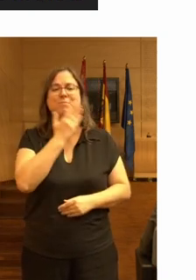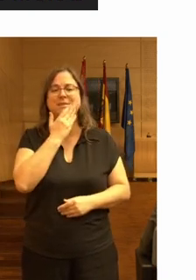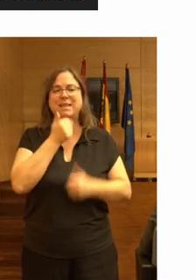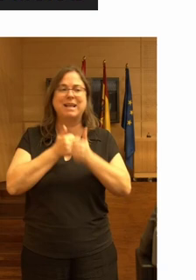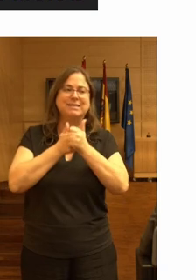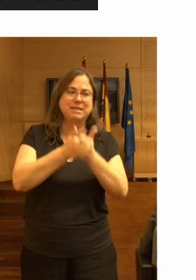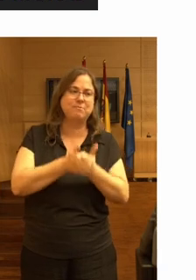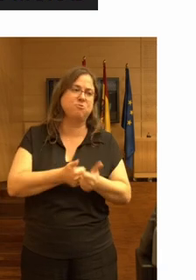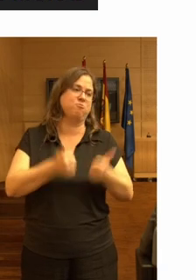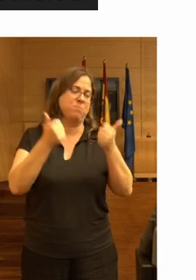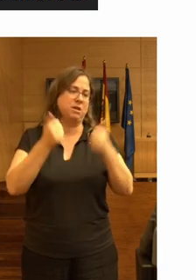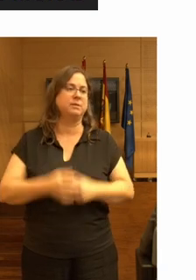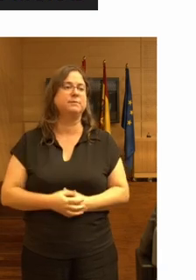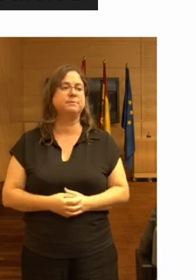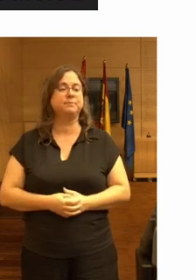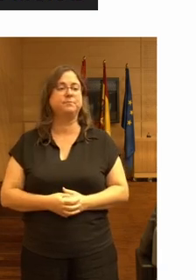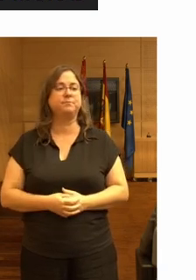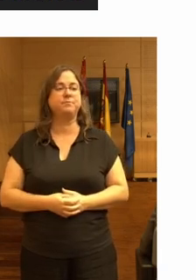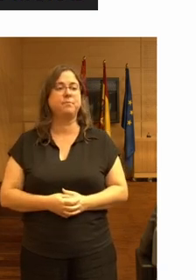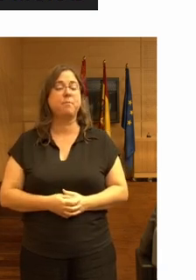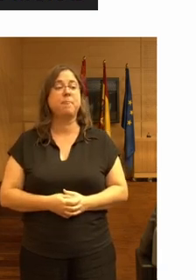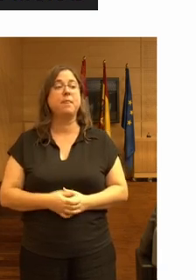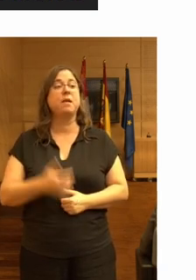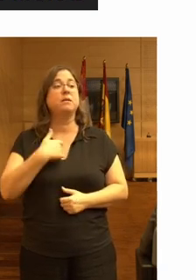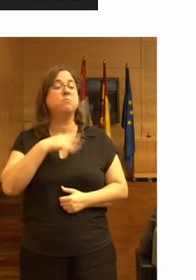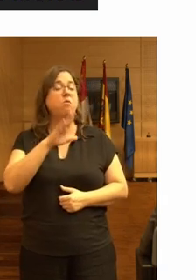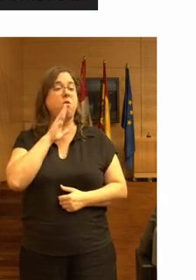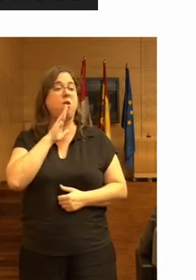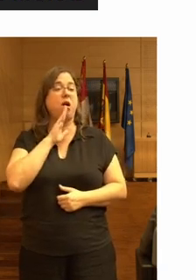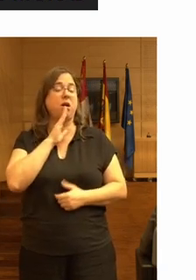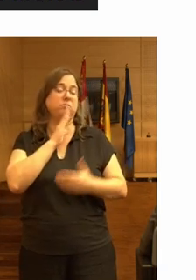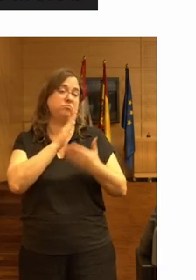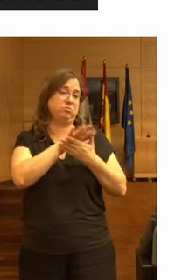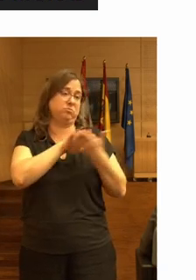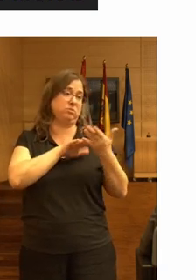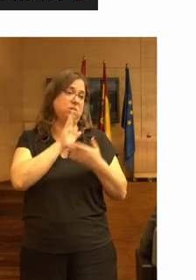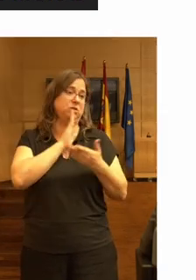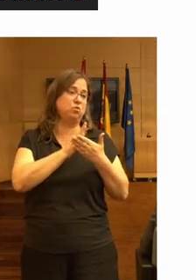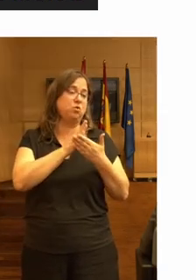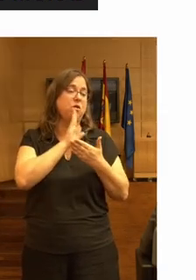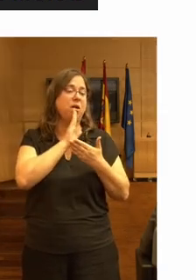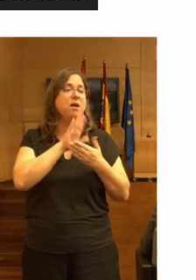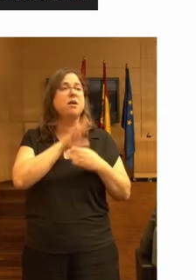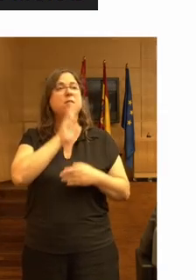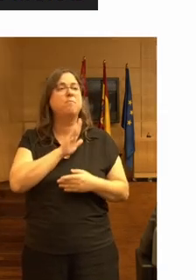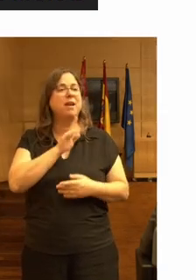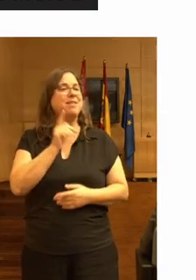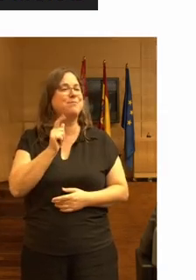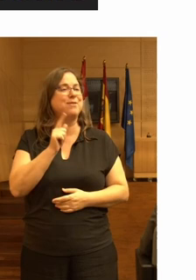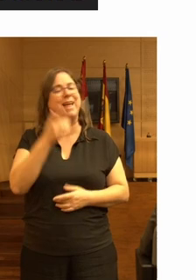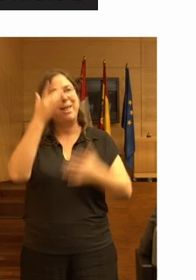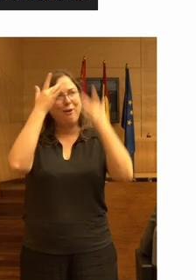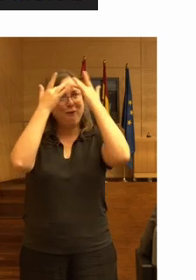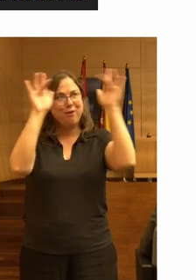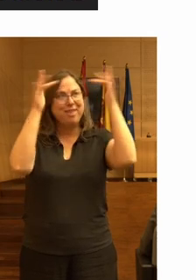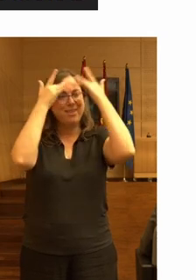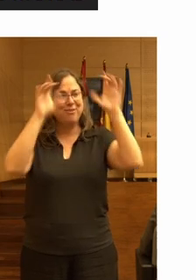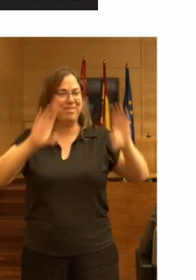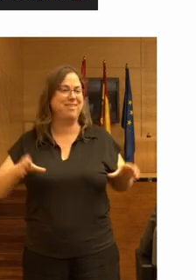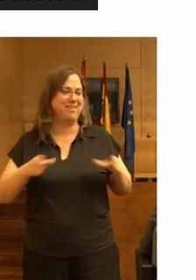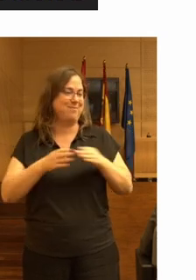exhaustivo. En línea con estudios anteriores, esto que parece ser que se lleva mucho de concienciar a los